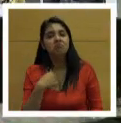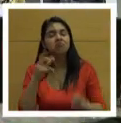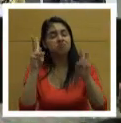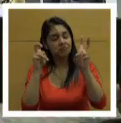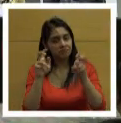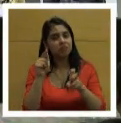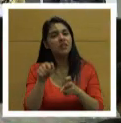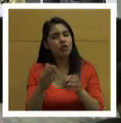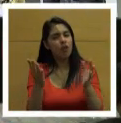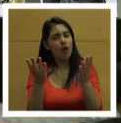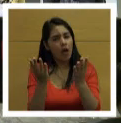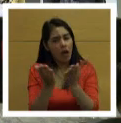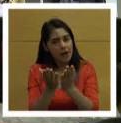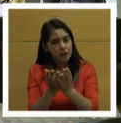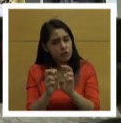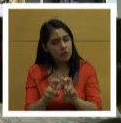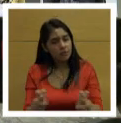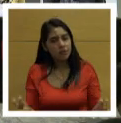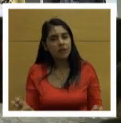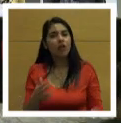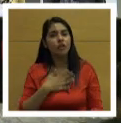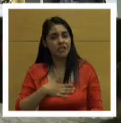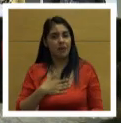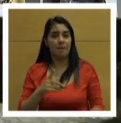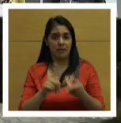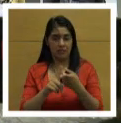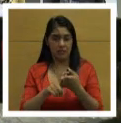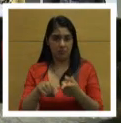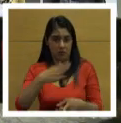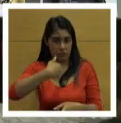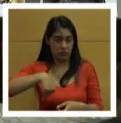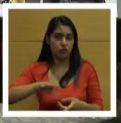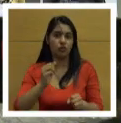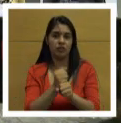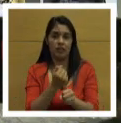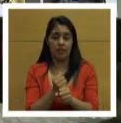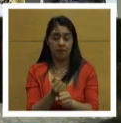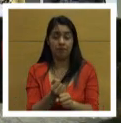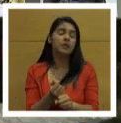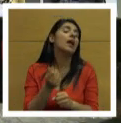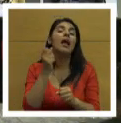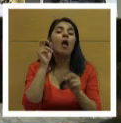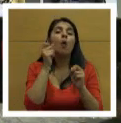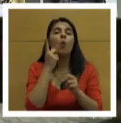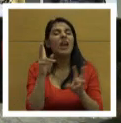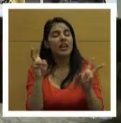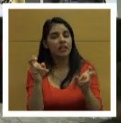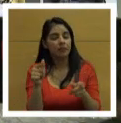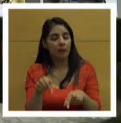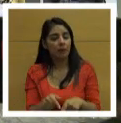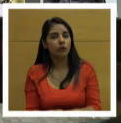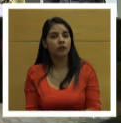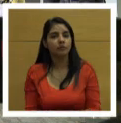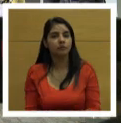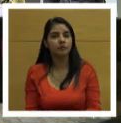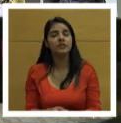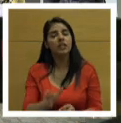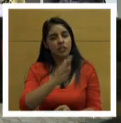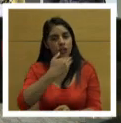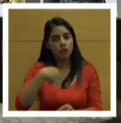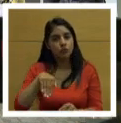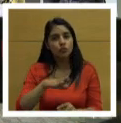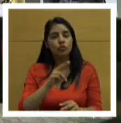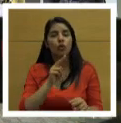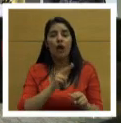estudiado, han querido participar con nosotros en los talleres. El tema siguiente es que elaboremos